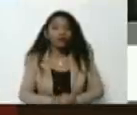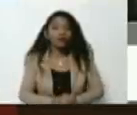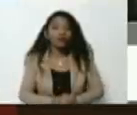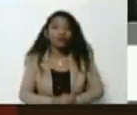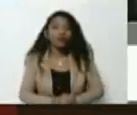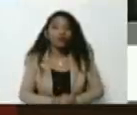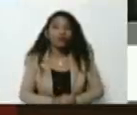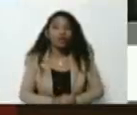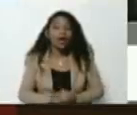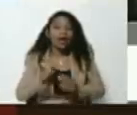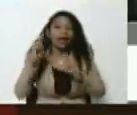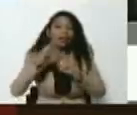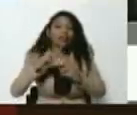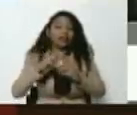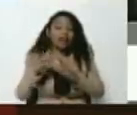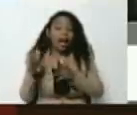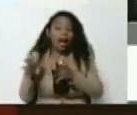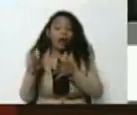En el Táchira ganó